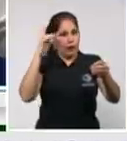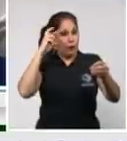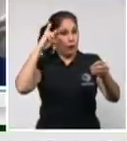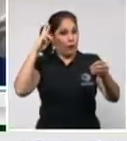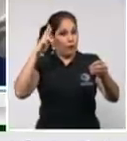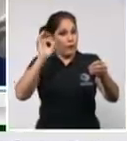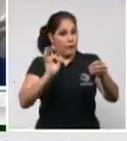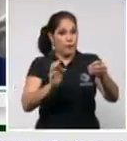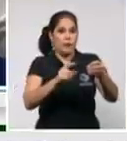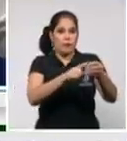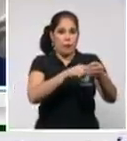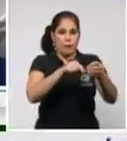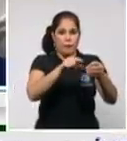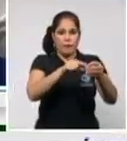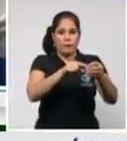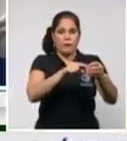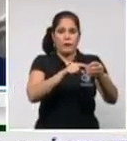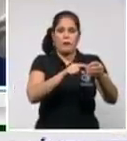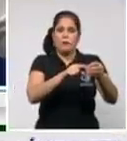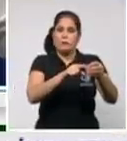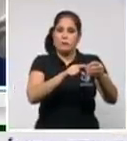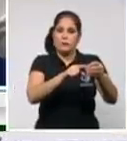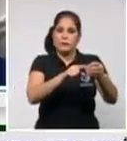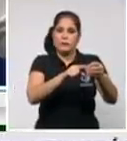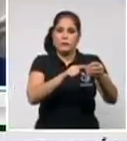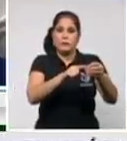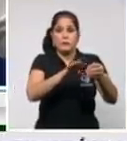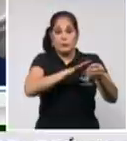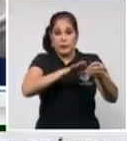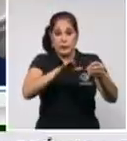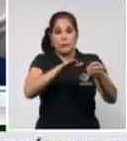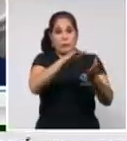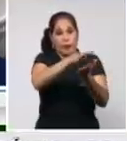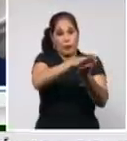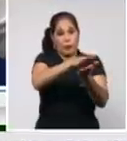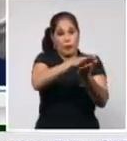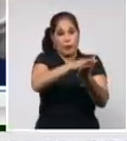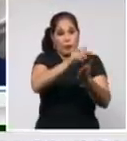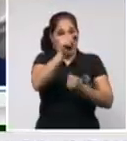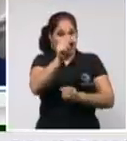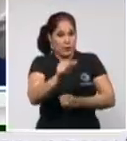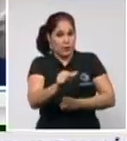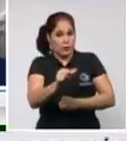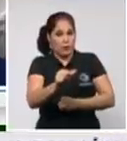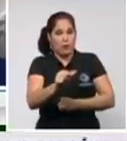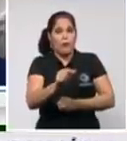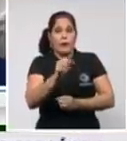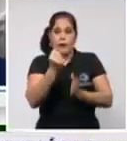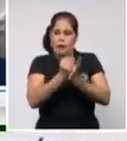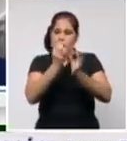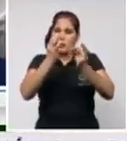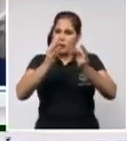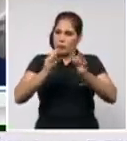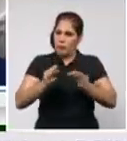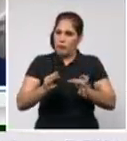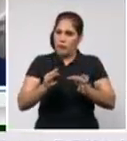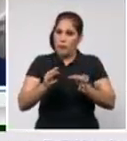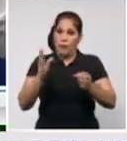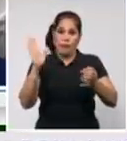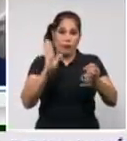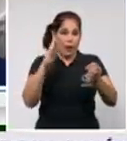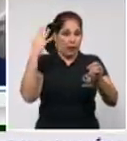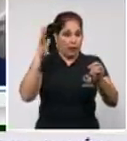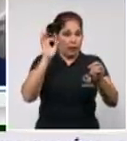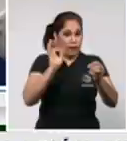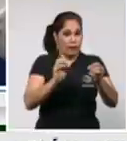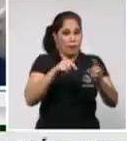exterior y se diagnosticó en Cuba, y ya con este paciente diagnosticado importado, pues